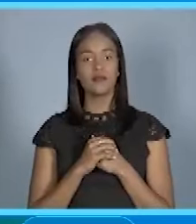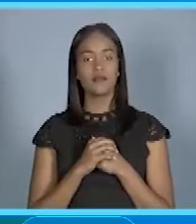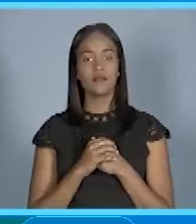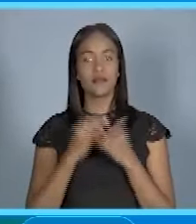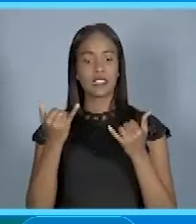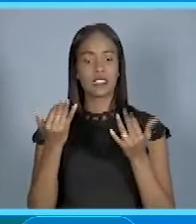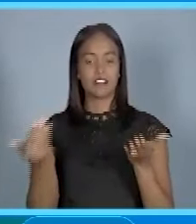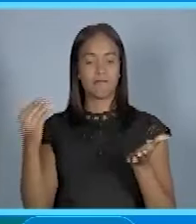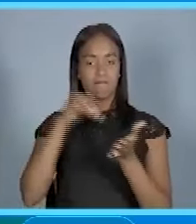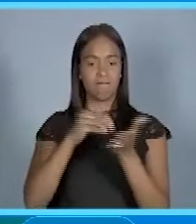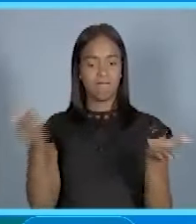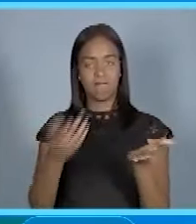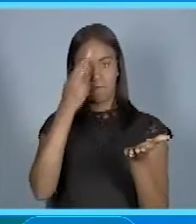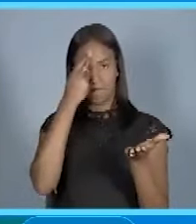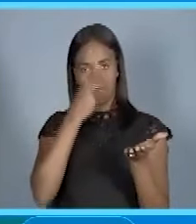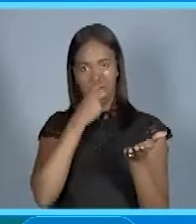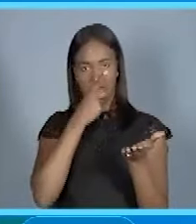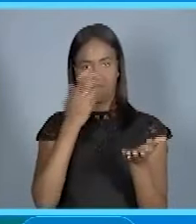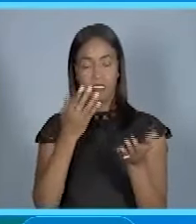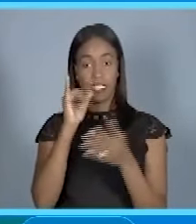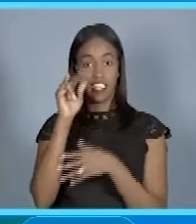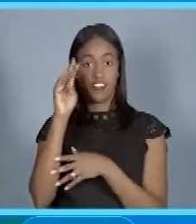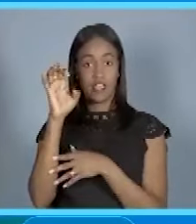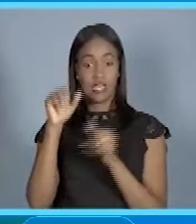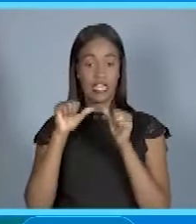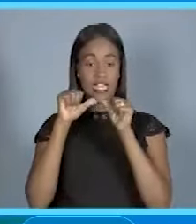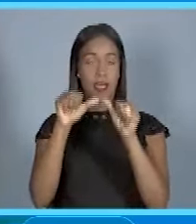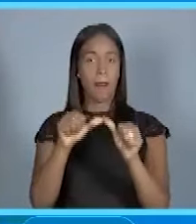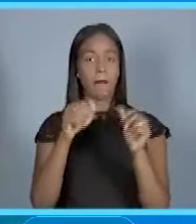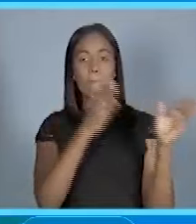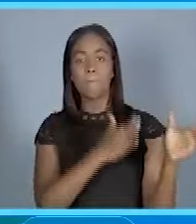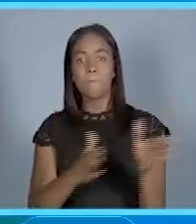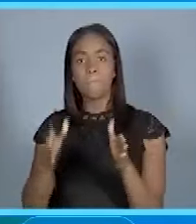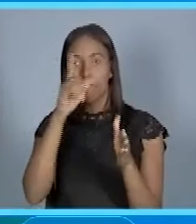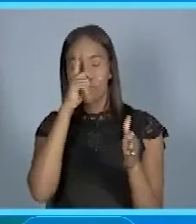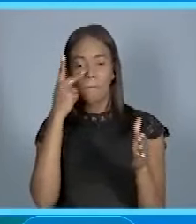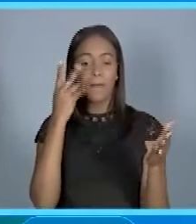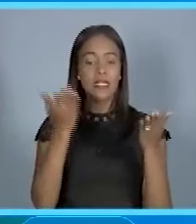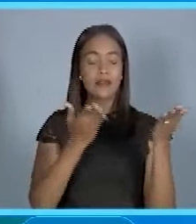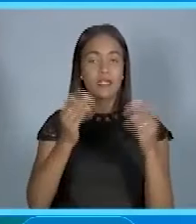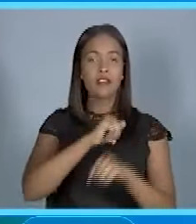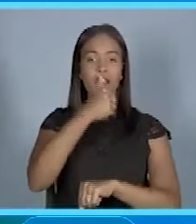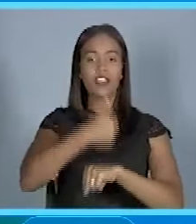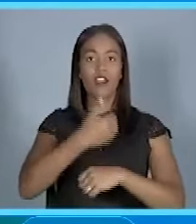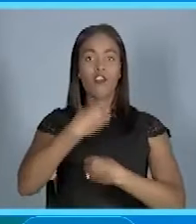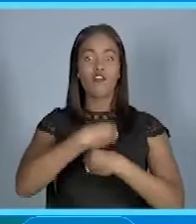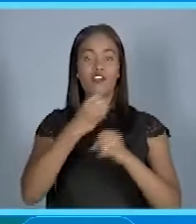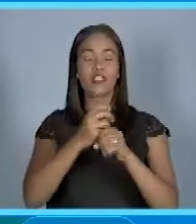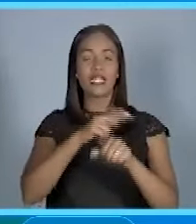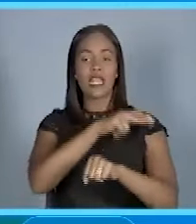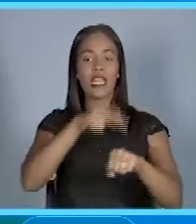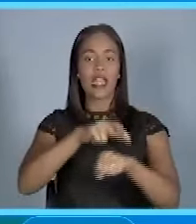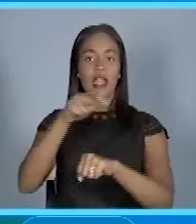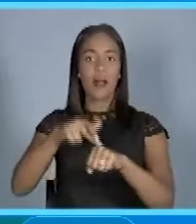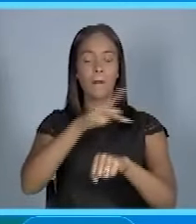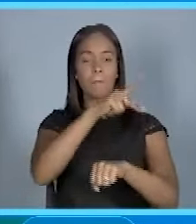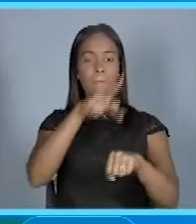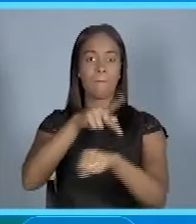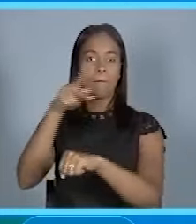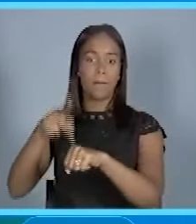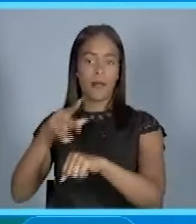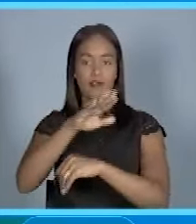Retornando a las informaciones locales, INAVIE inicia un proceso para descentralizar servicios con instalación de oficinas regionales y provinciales en